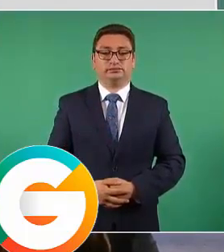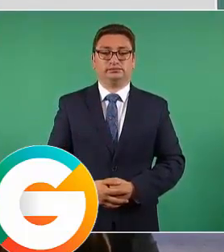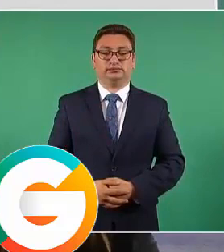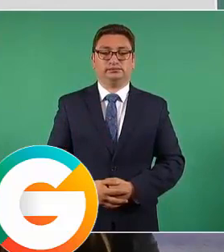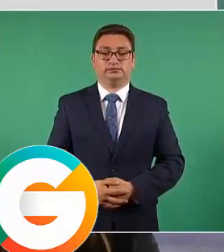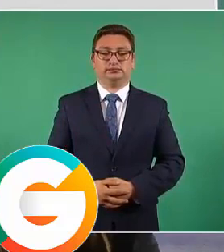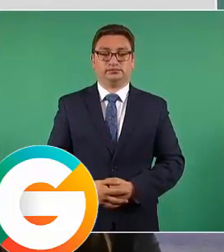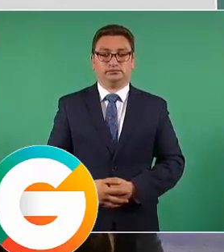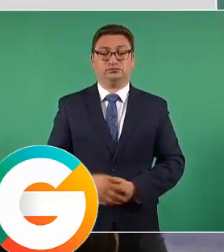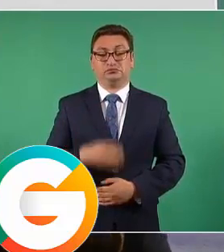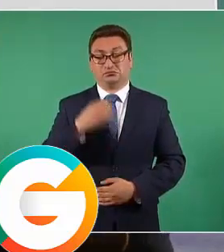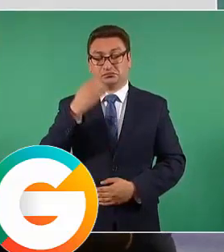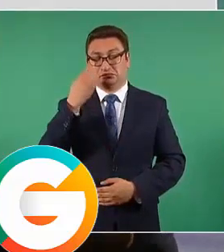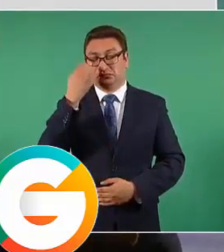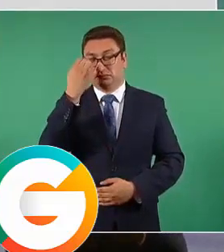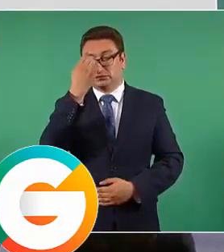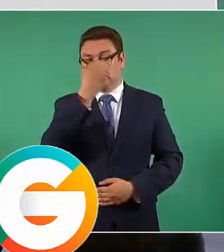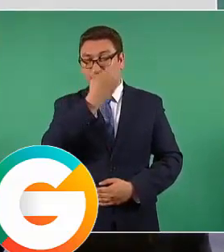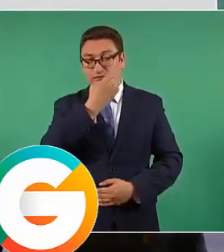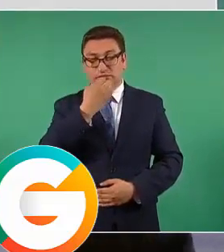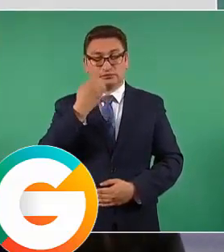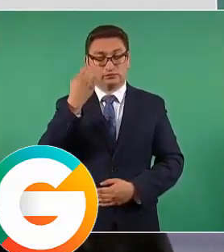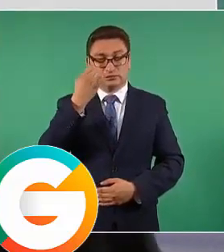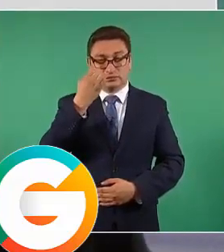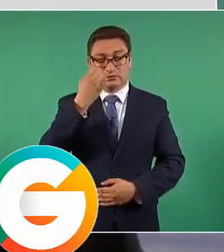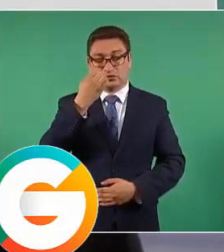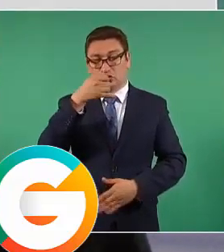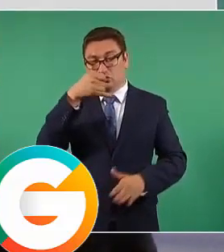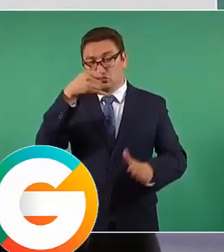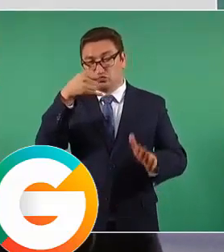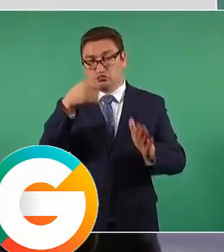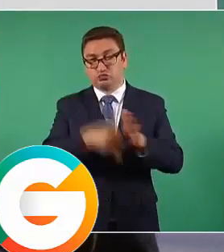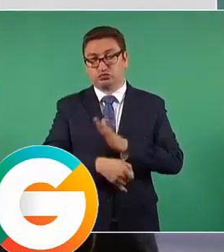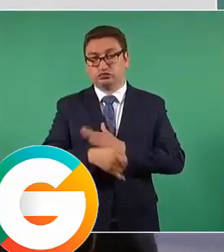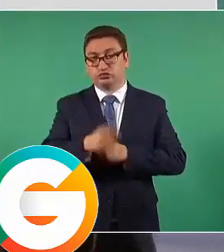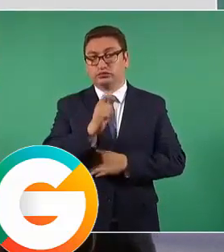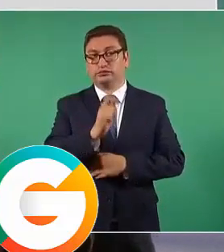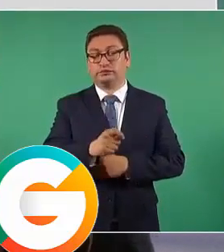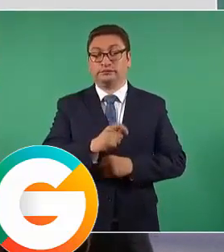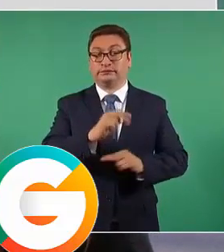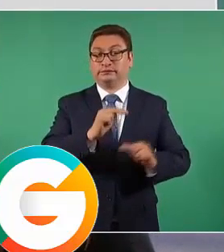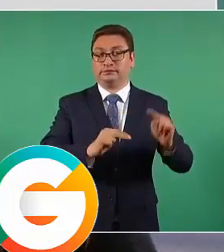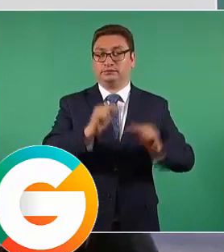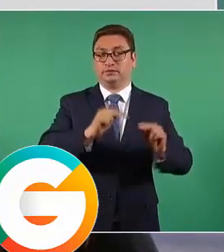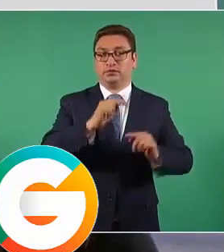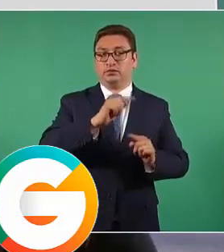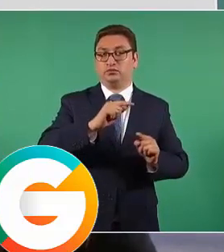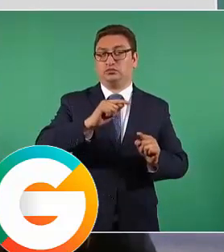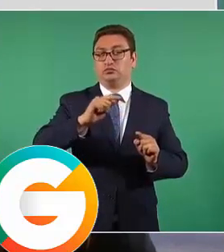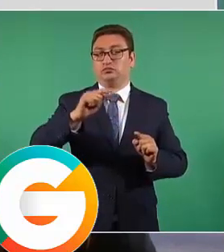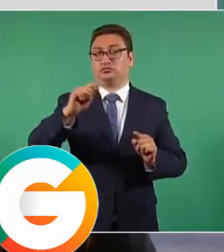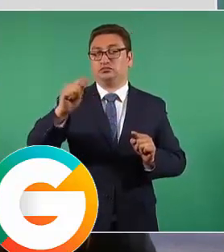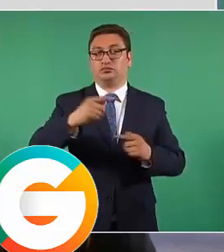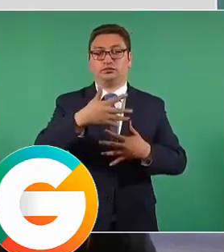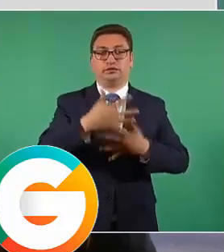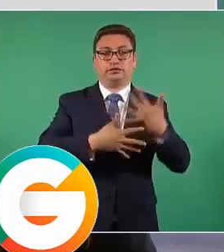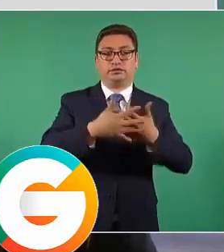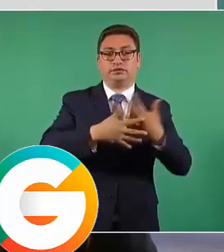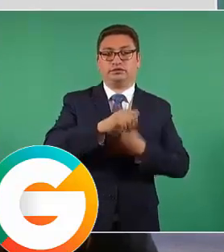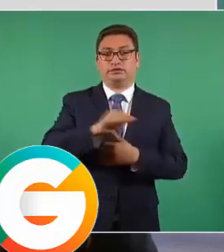si lo analizan a detalle, es como un incremento del 15 al